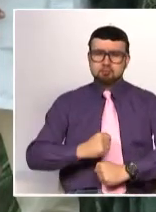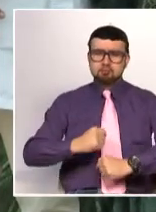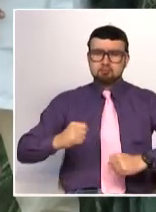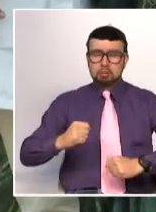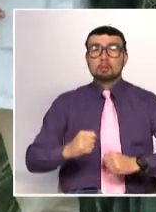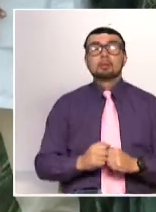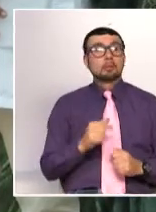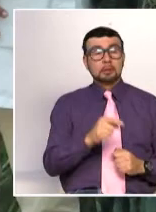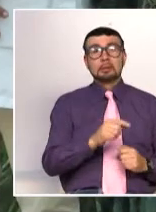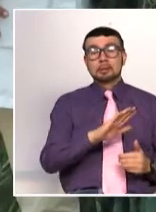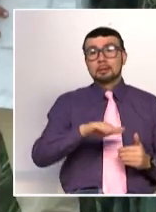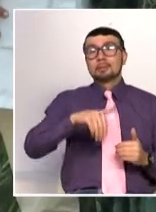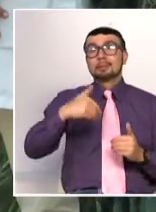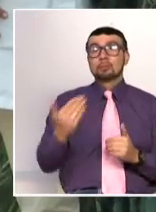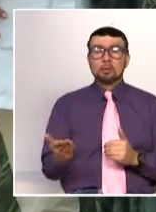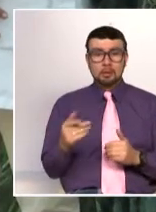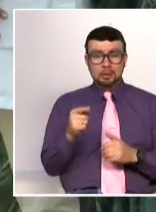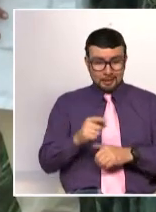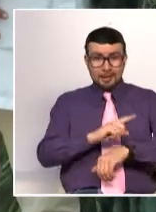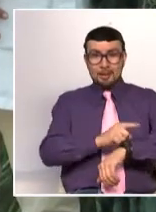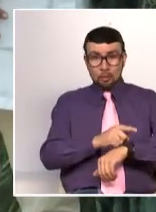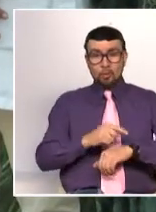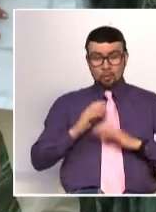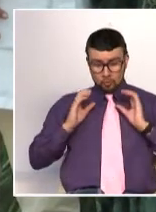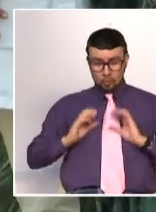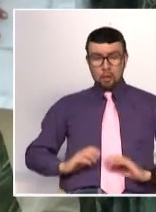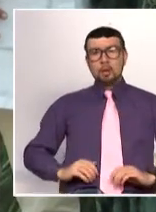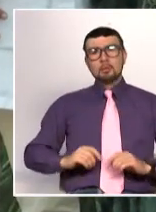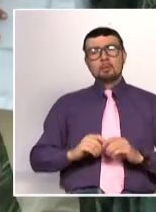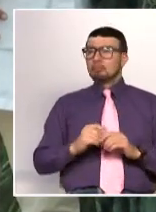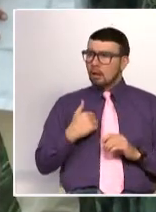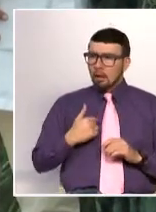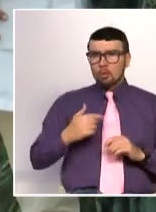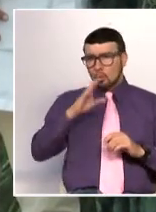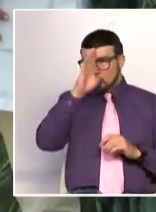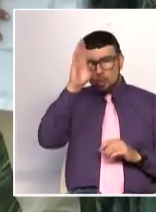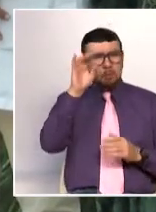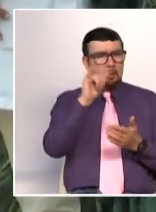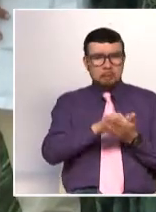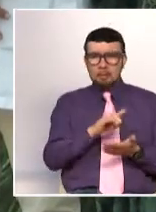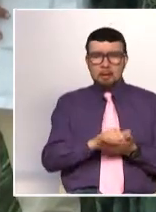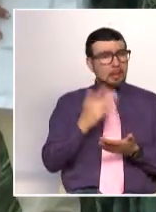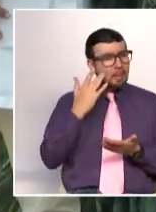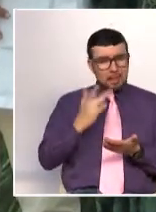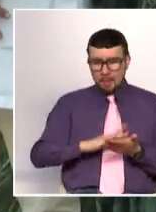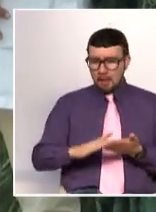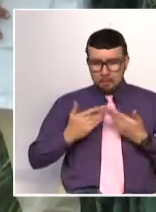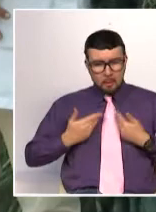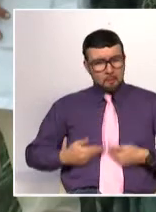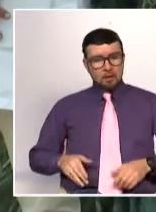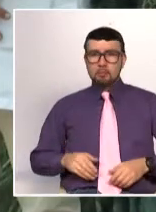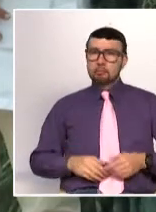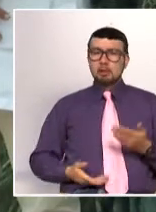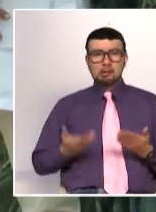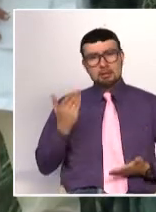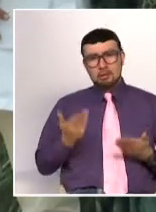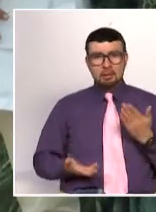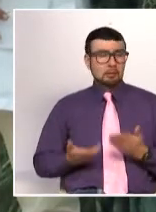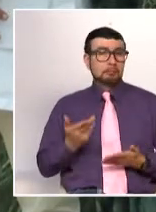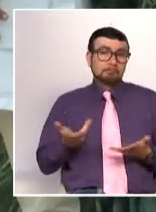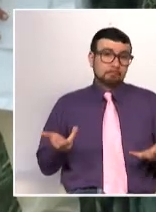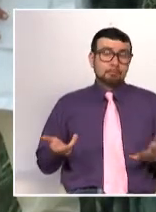así que ese reloj y todo el cuerpo que tiene los procesos de desintoxicación entonces se altera todo eso sería lo ideal